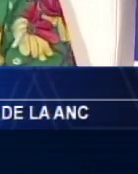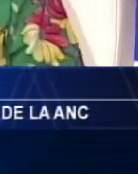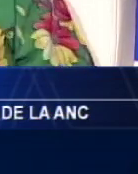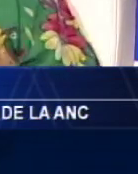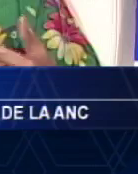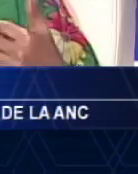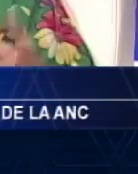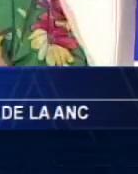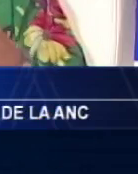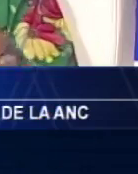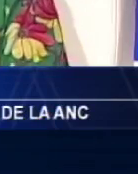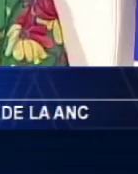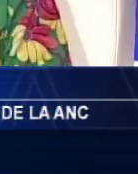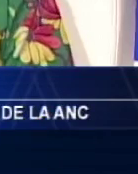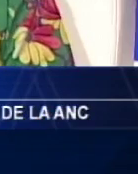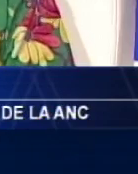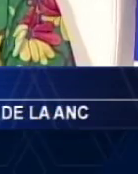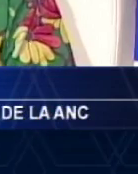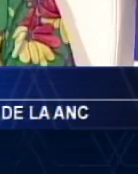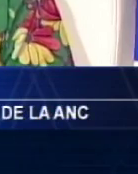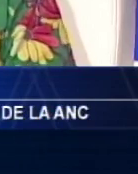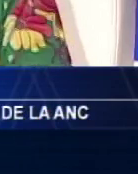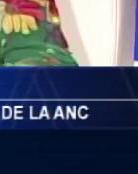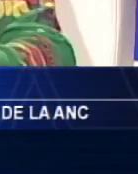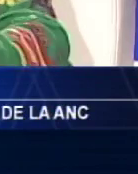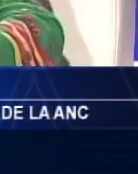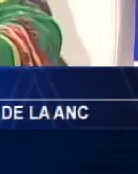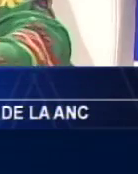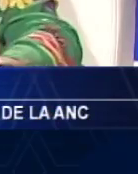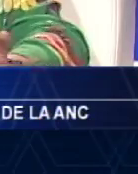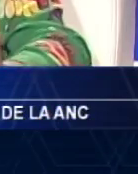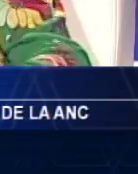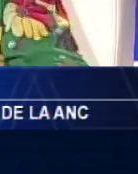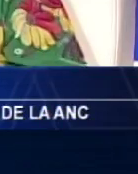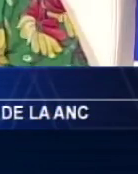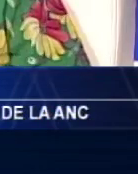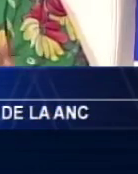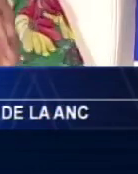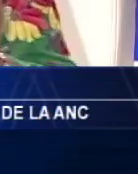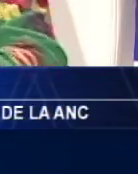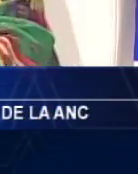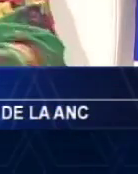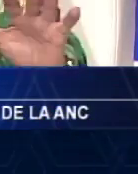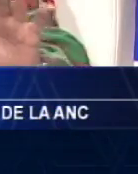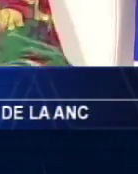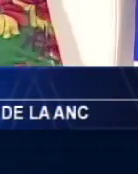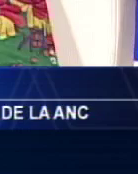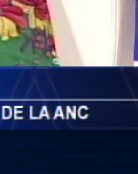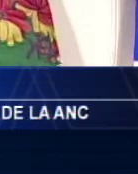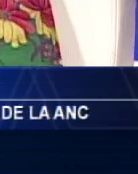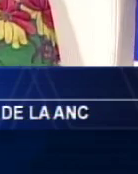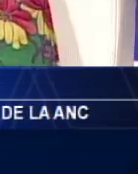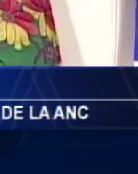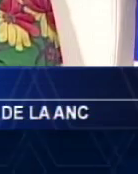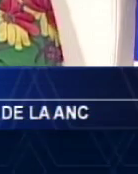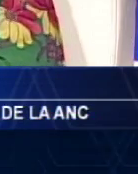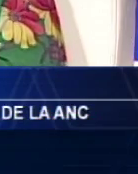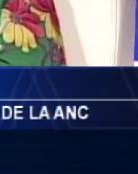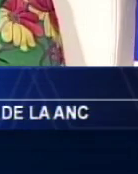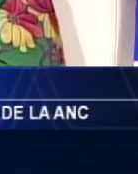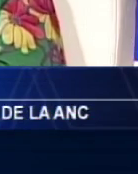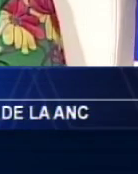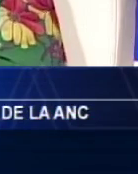militancia con más de 5 millones de carnetizados, sin duda ha enfilado toda su maquinaria